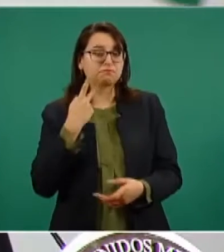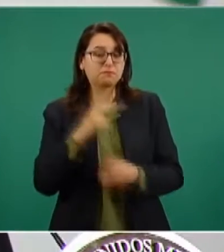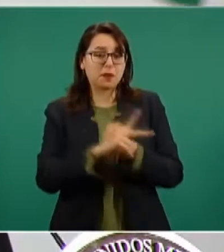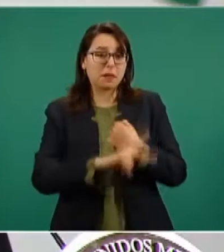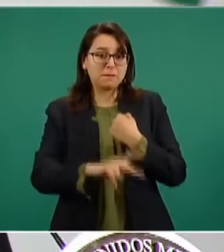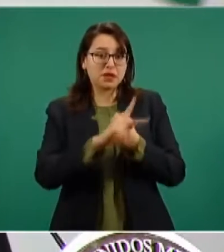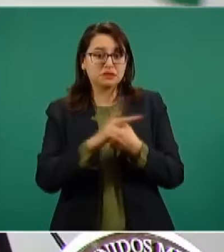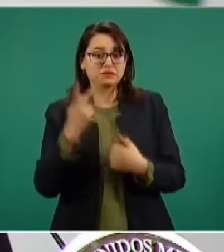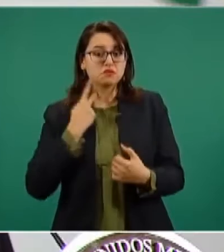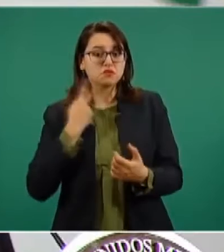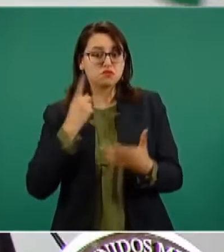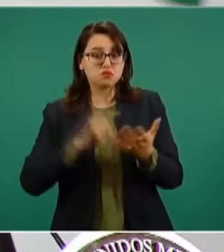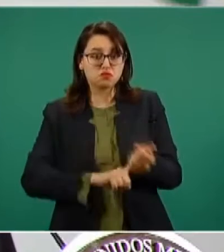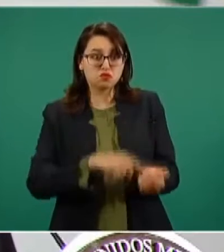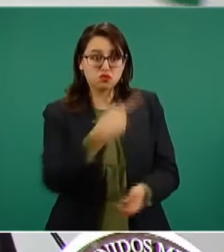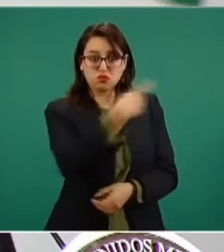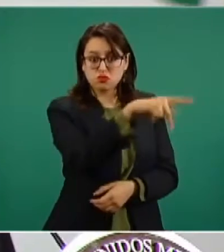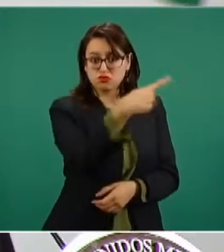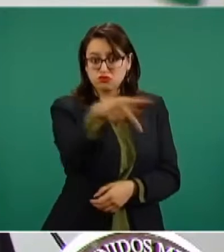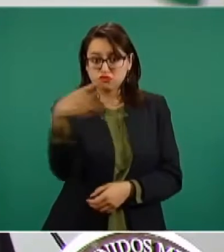otros países,